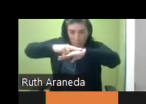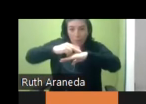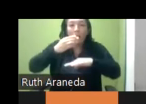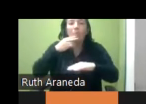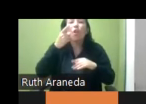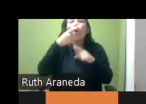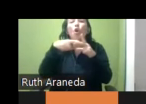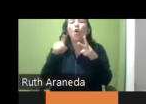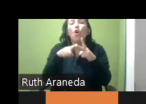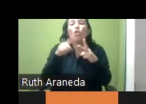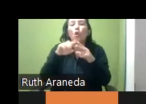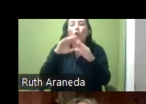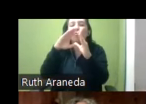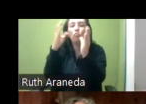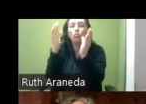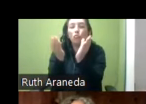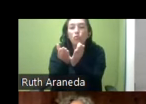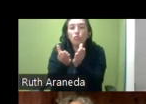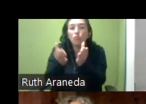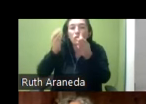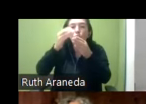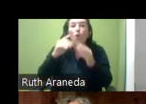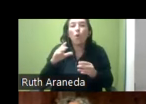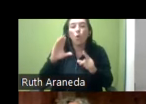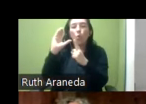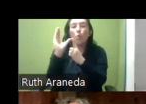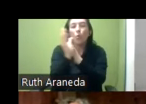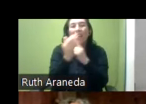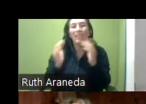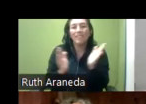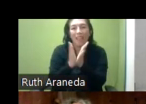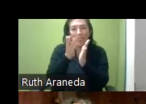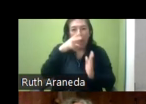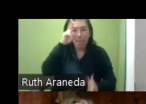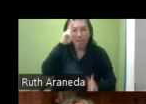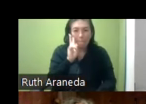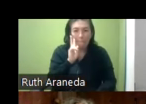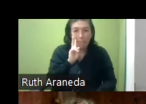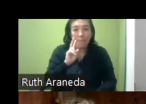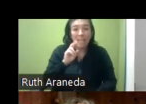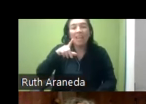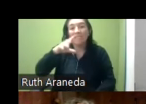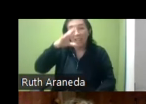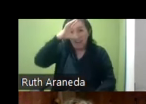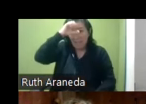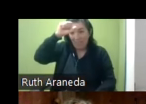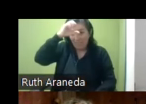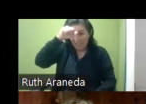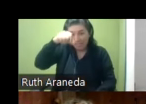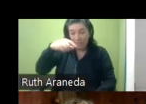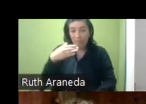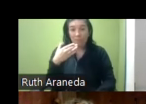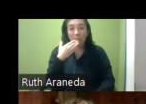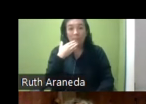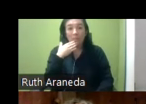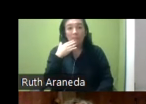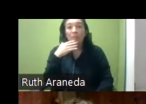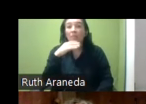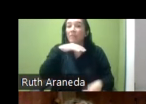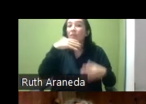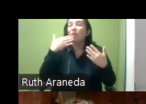vasijas de la cultura Santa María de Argentina. Y después de la